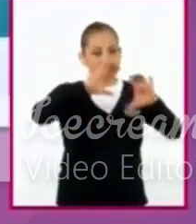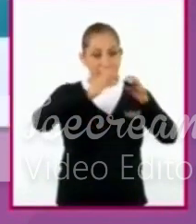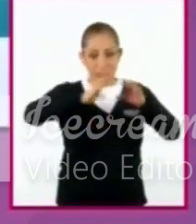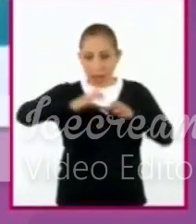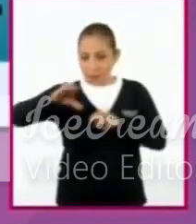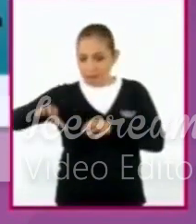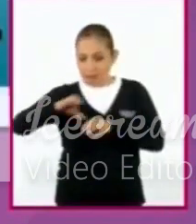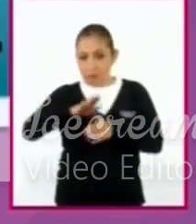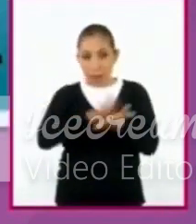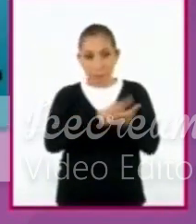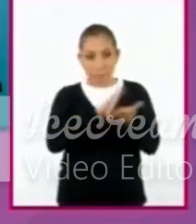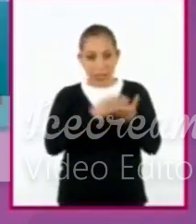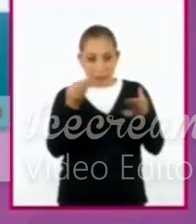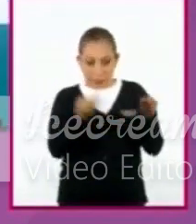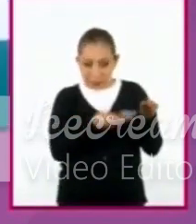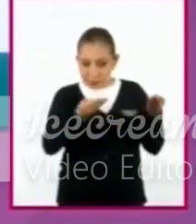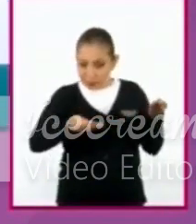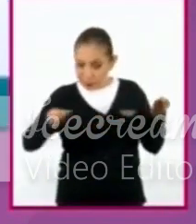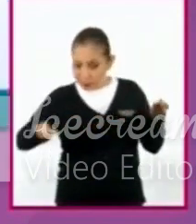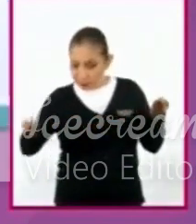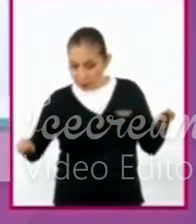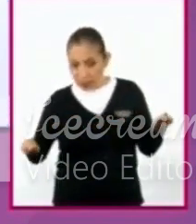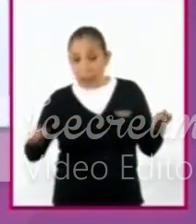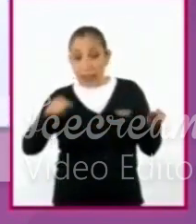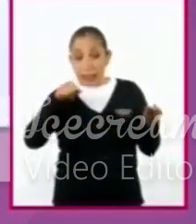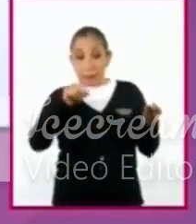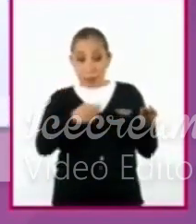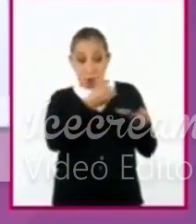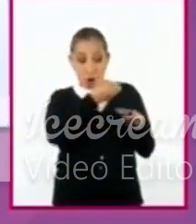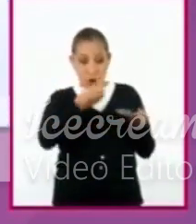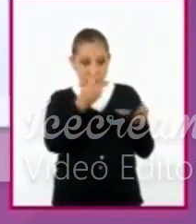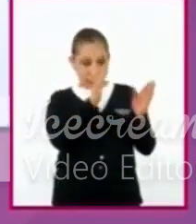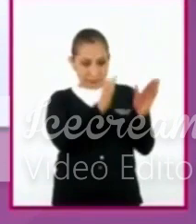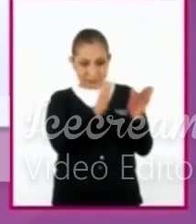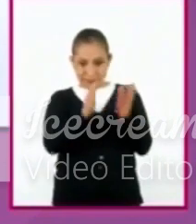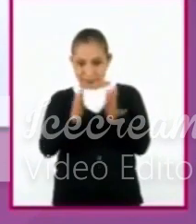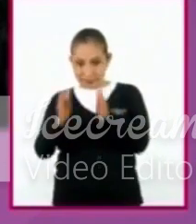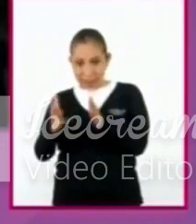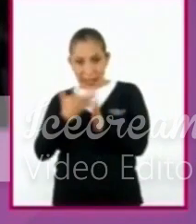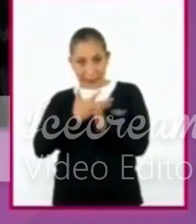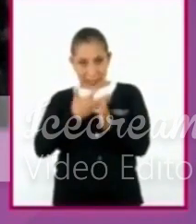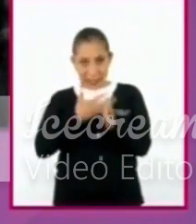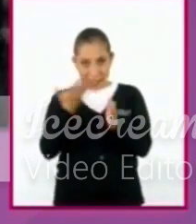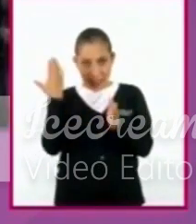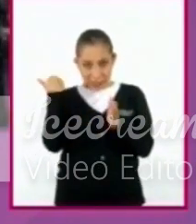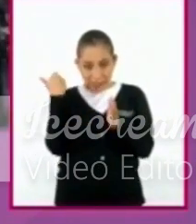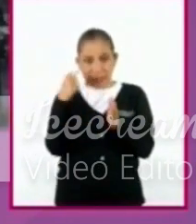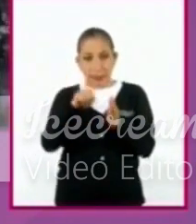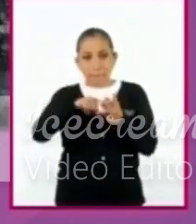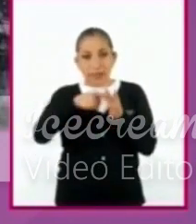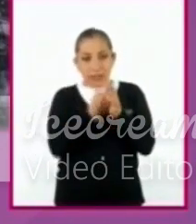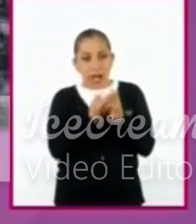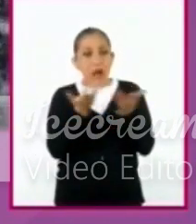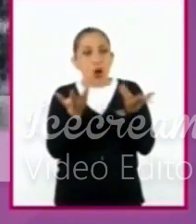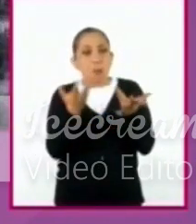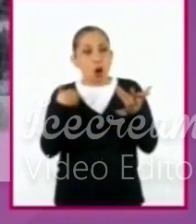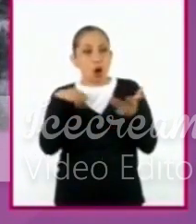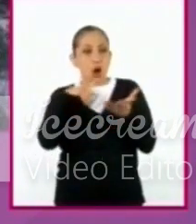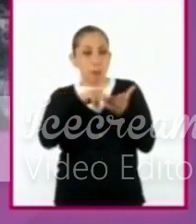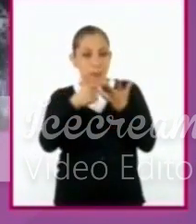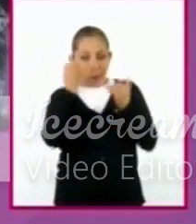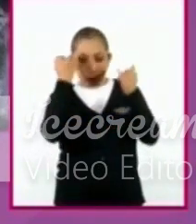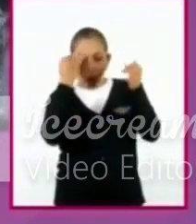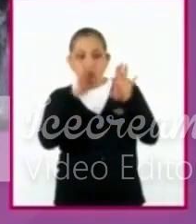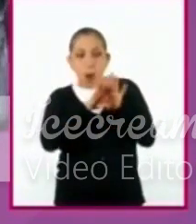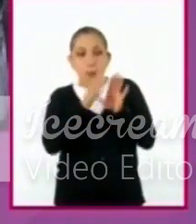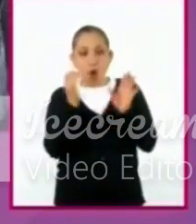en papel. Y a partir del orden que ya teníamos, de lo que ya teníamos, empezamos a hacer como el proyecto de